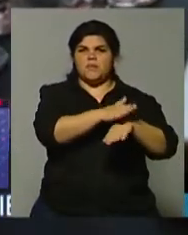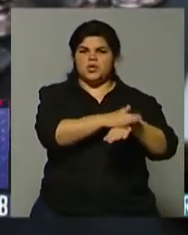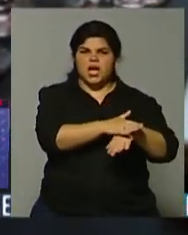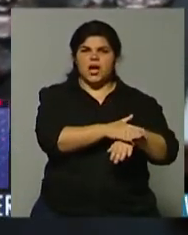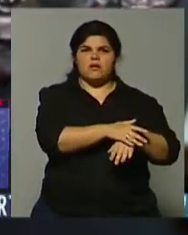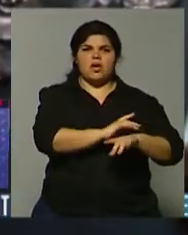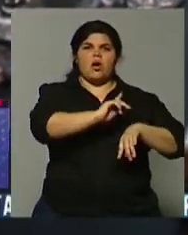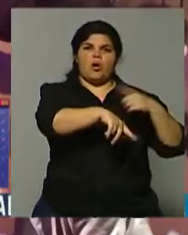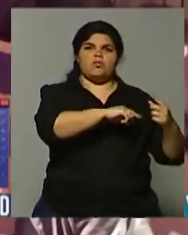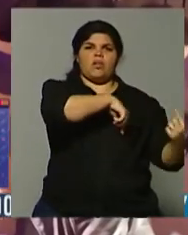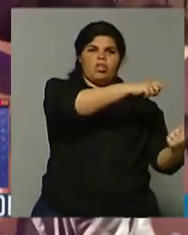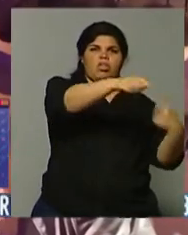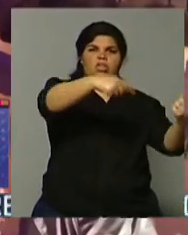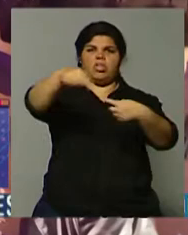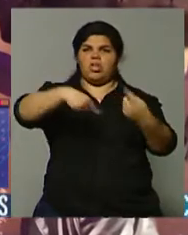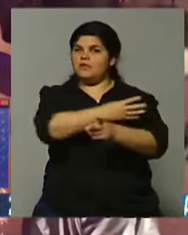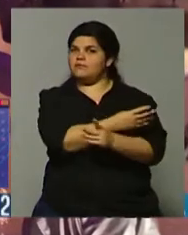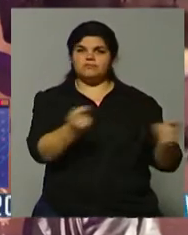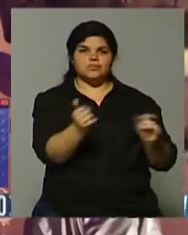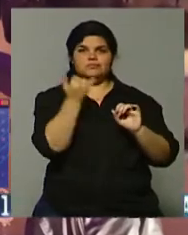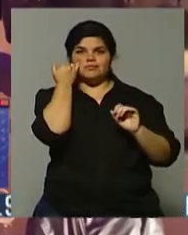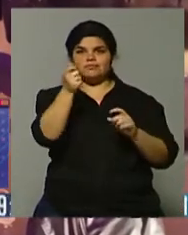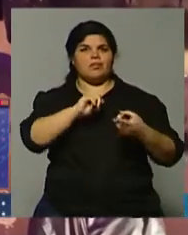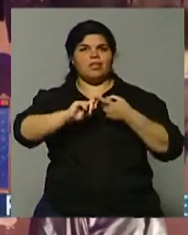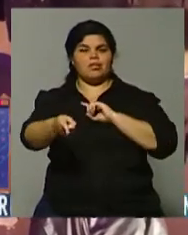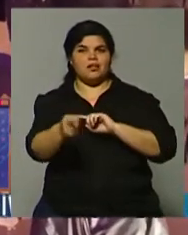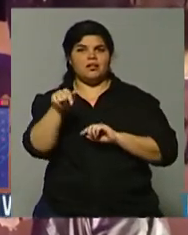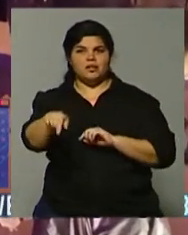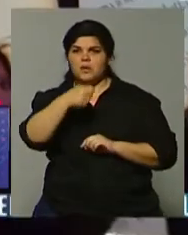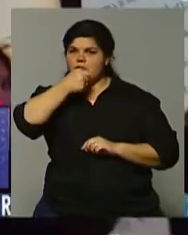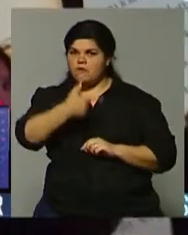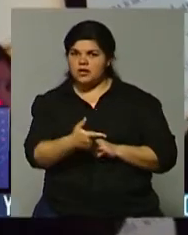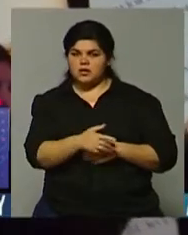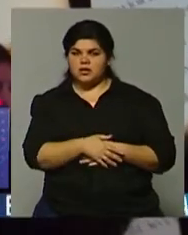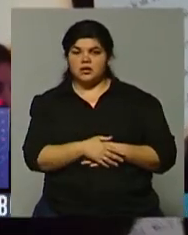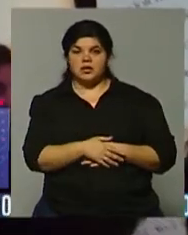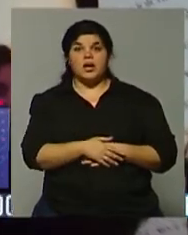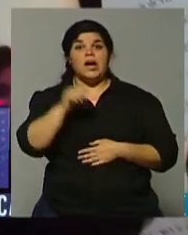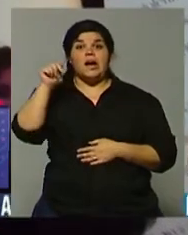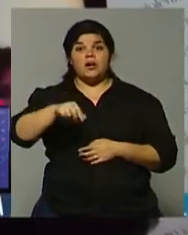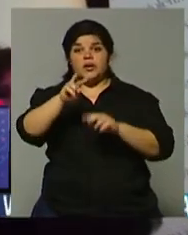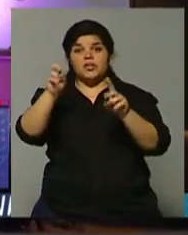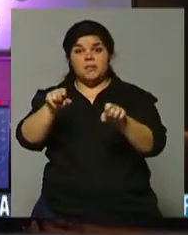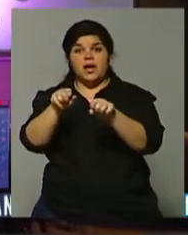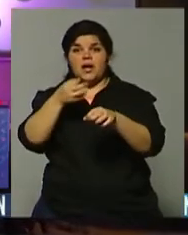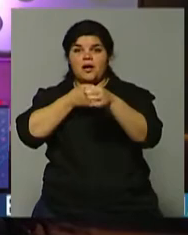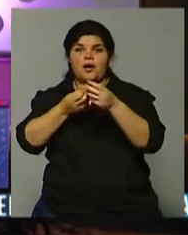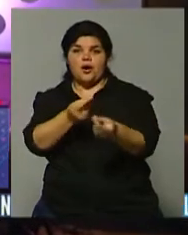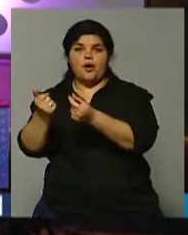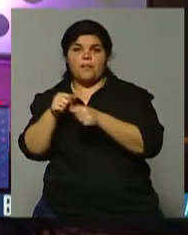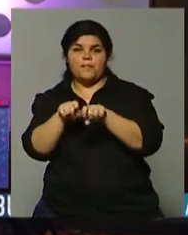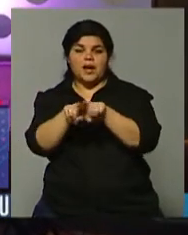bueno, ese tipo de cosas creo que también. Y aparte te simplifica un montón la situación. Hoy por hoy, comprar por internet es algo que es muy